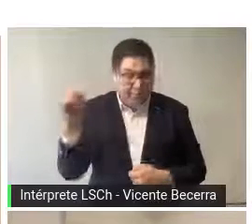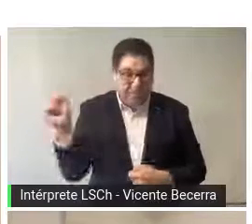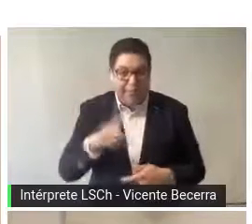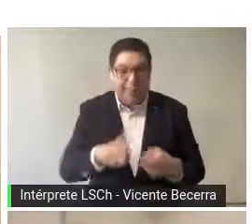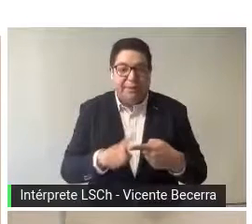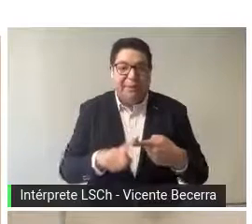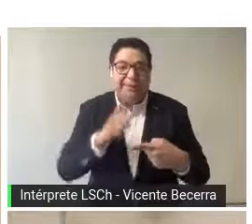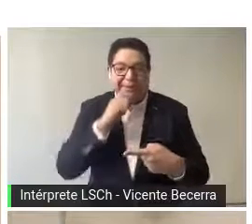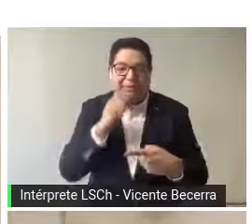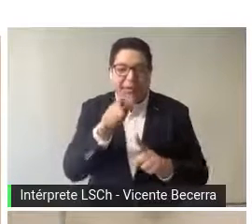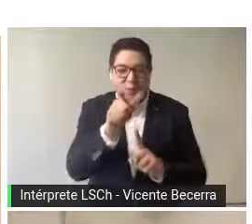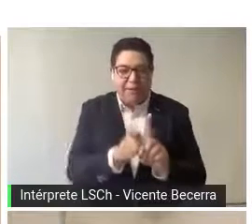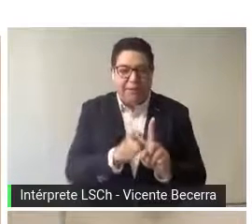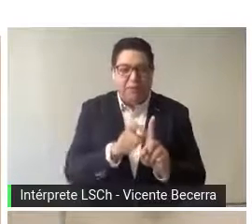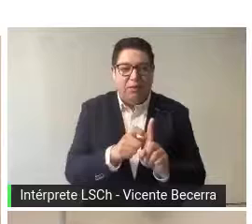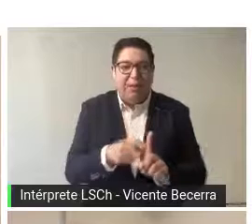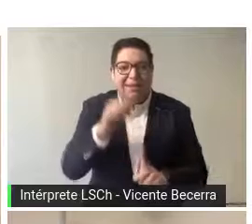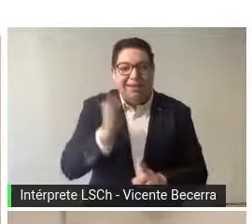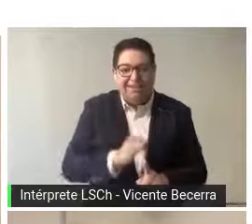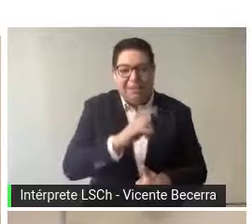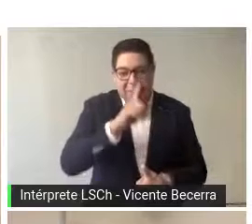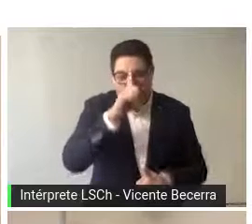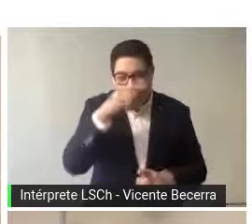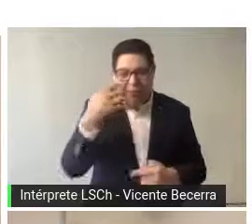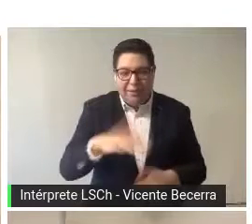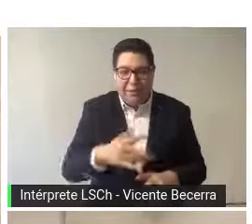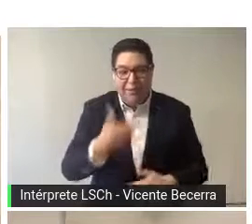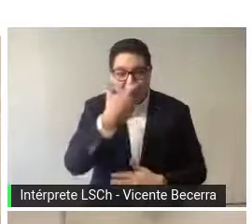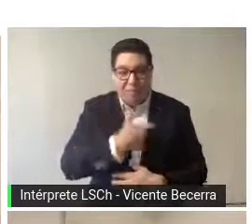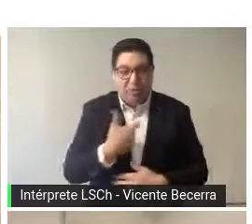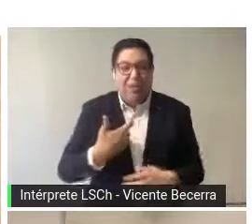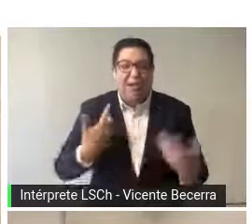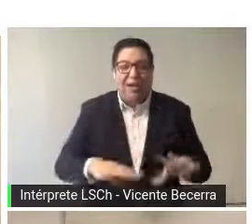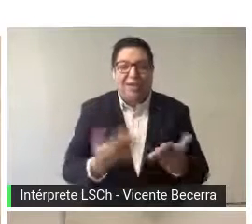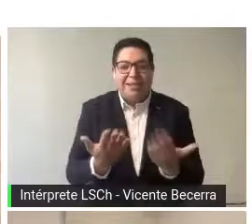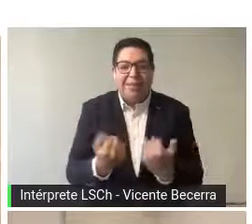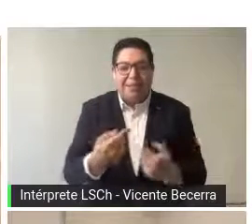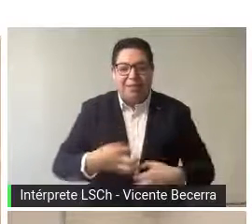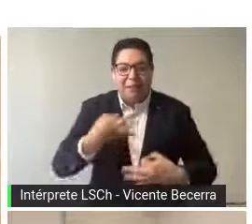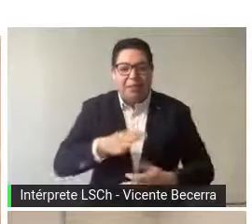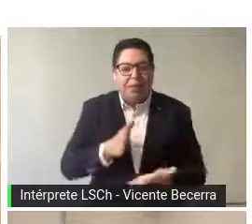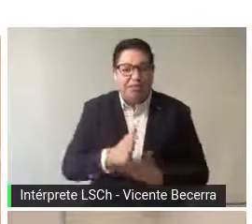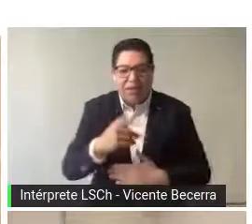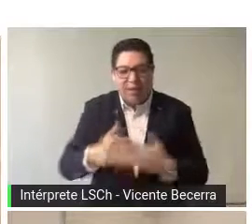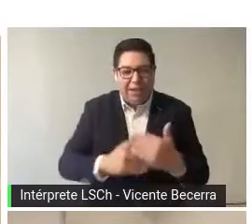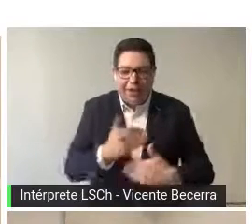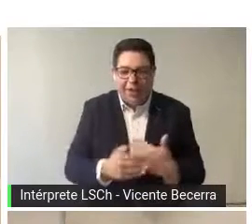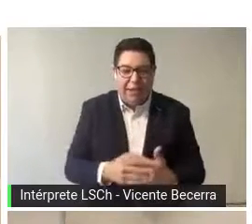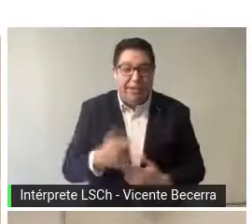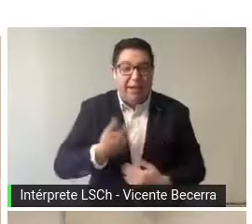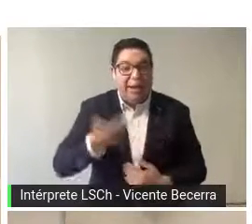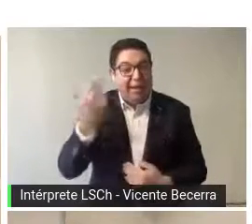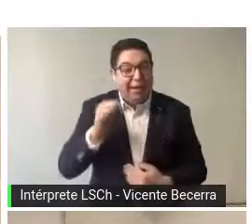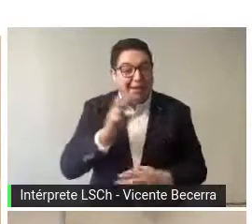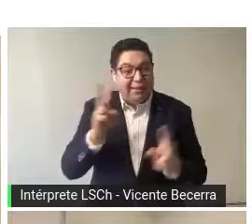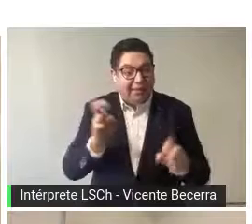yo creo que ser siempre fiel a uno mismo. Y es lo que a mí me pasó en la pandemia.